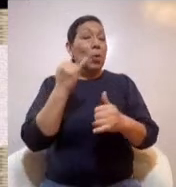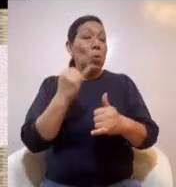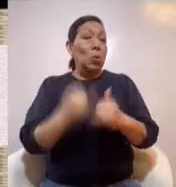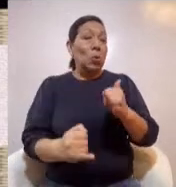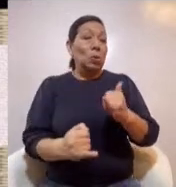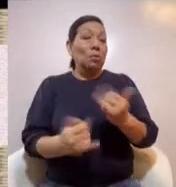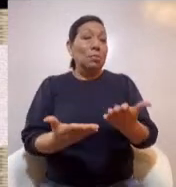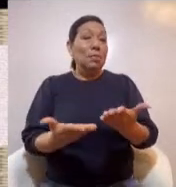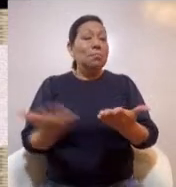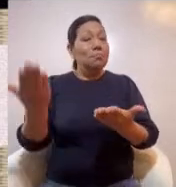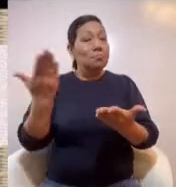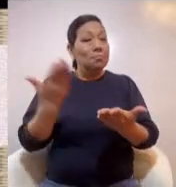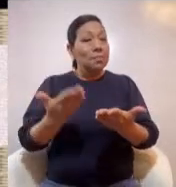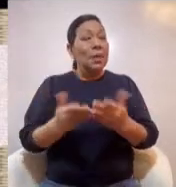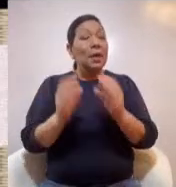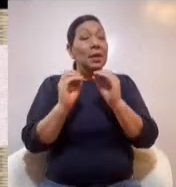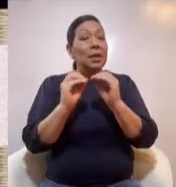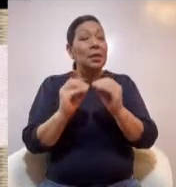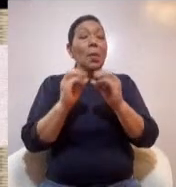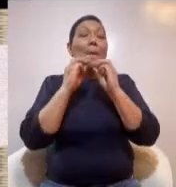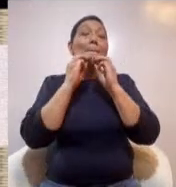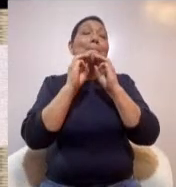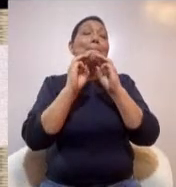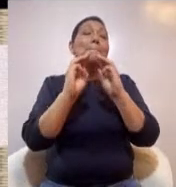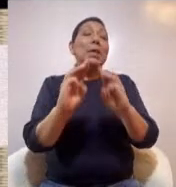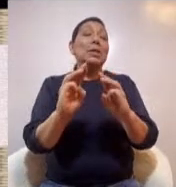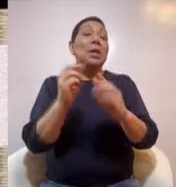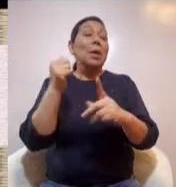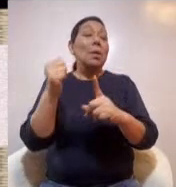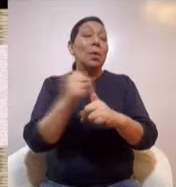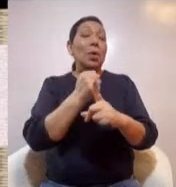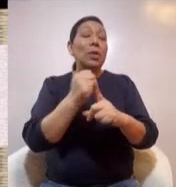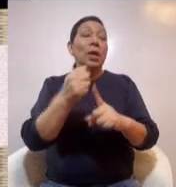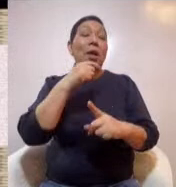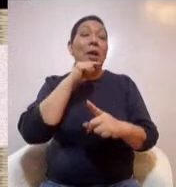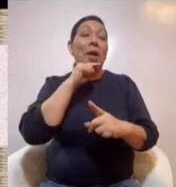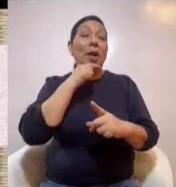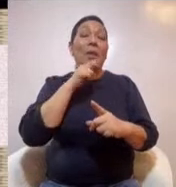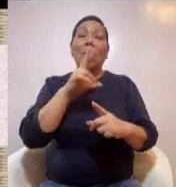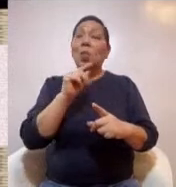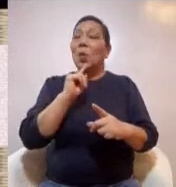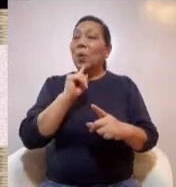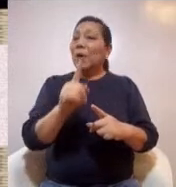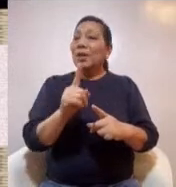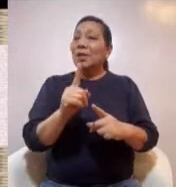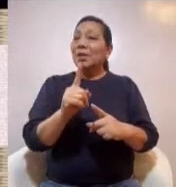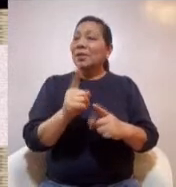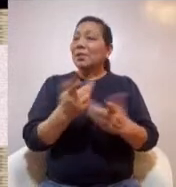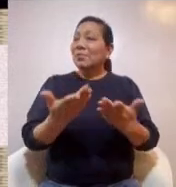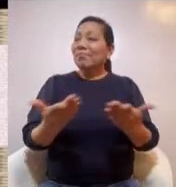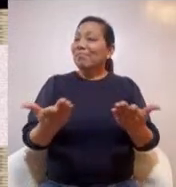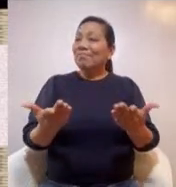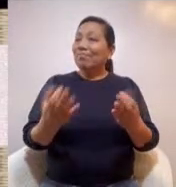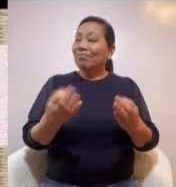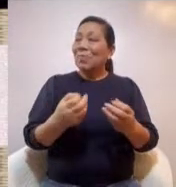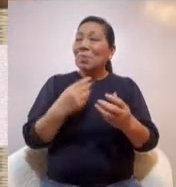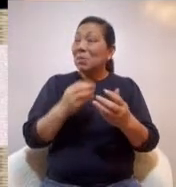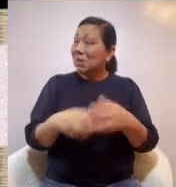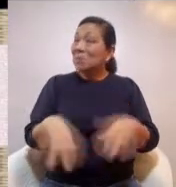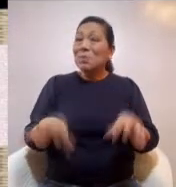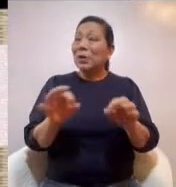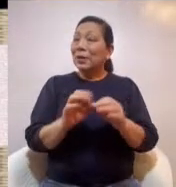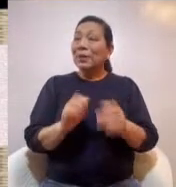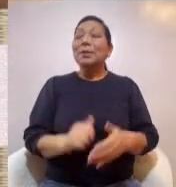y por último, una impunidad que da un mensaje de que la violencia contra las mujeres no es algo